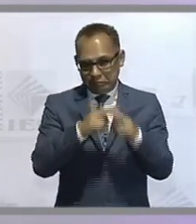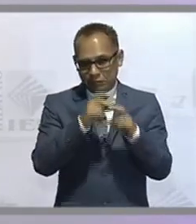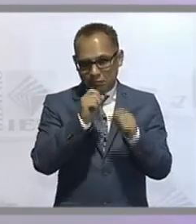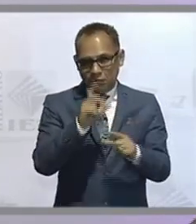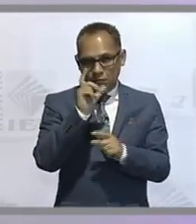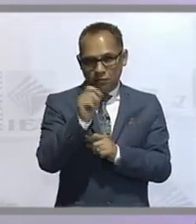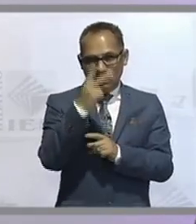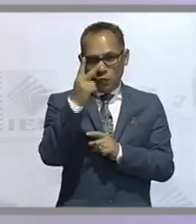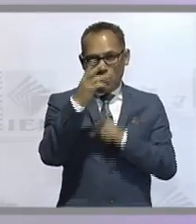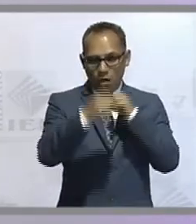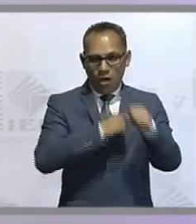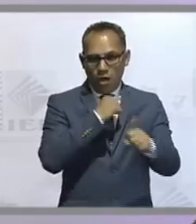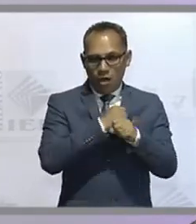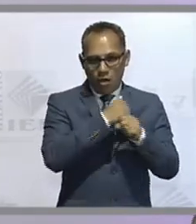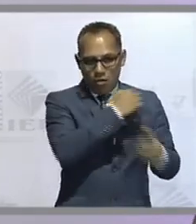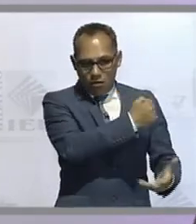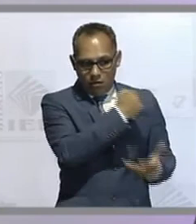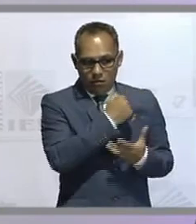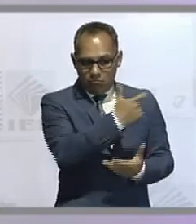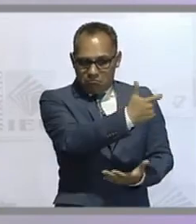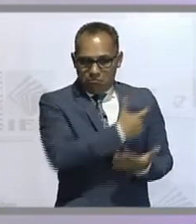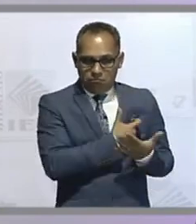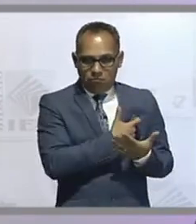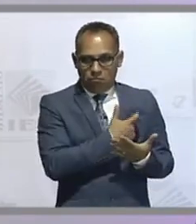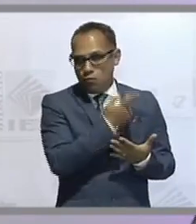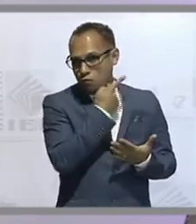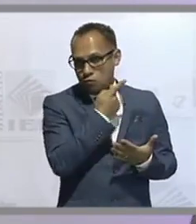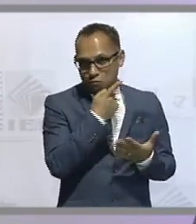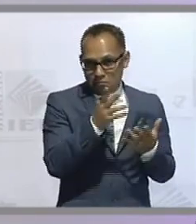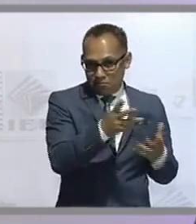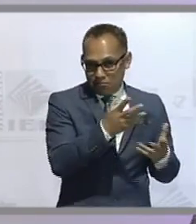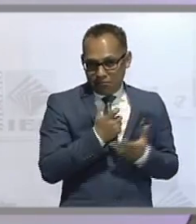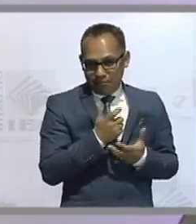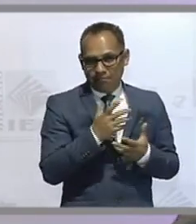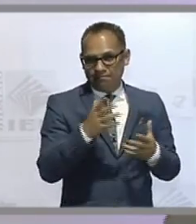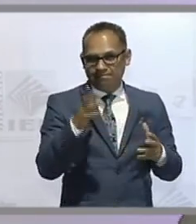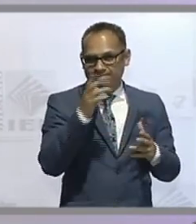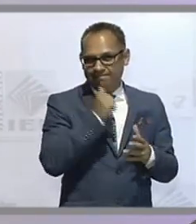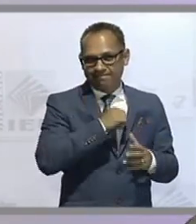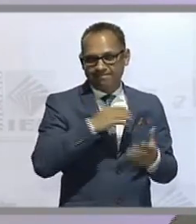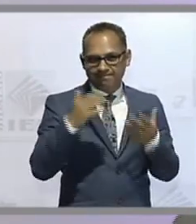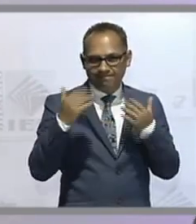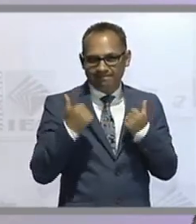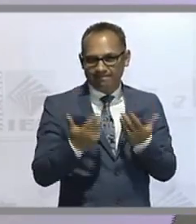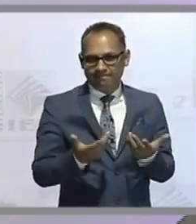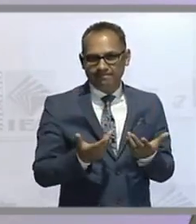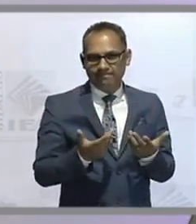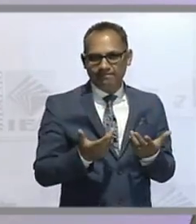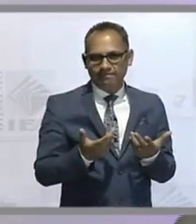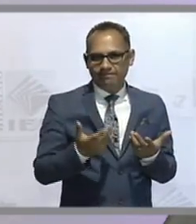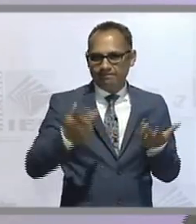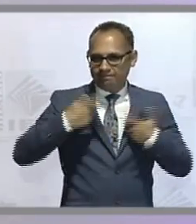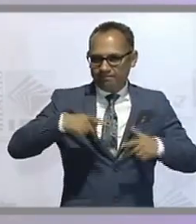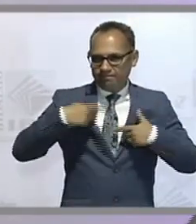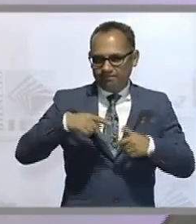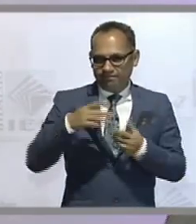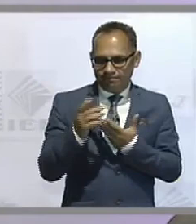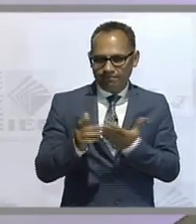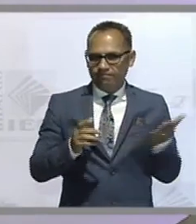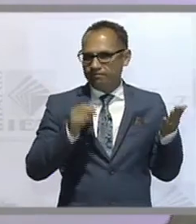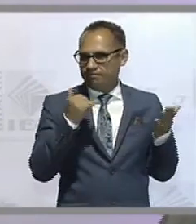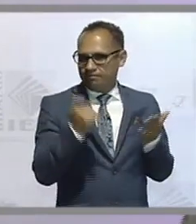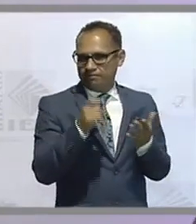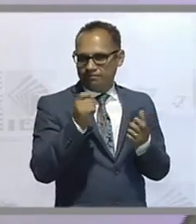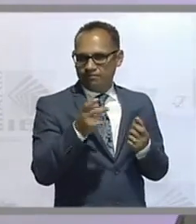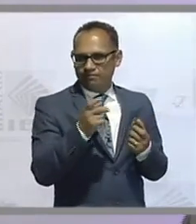un quinto que venga de la política hablamos de gente de personas hablemos de personas diferentes